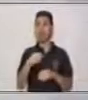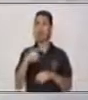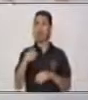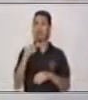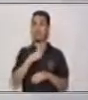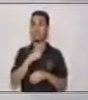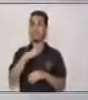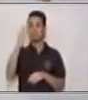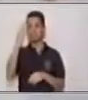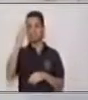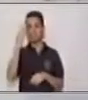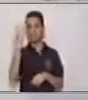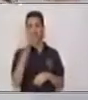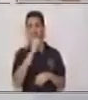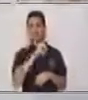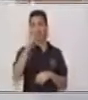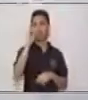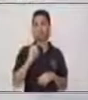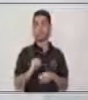quiero averiguar